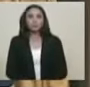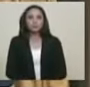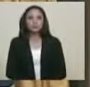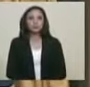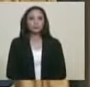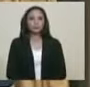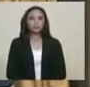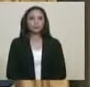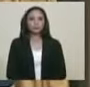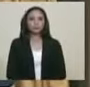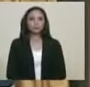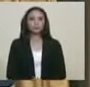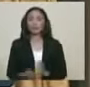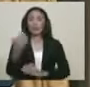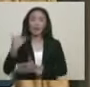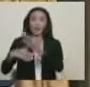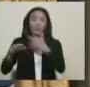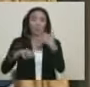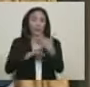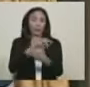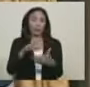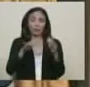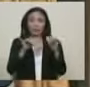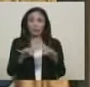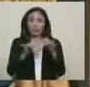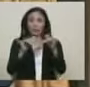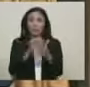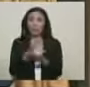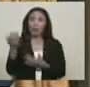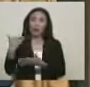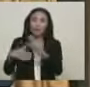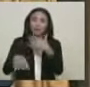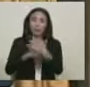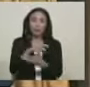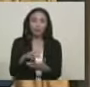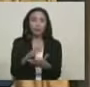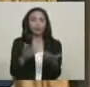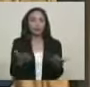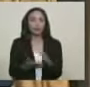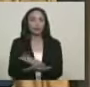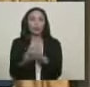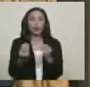en el transcurso de muchos años, donde la gasolina venezolana prácticamente la regalamos.